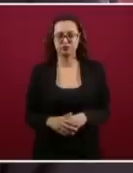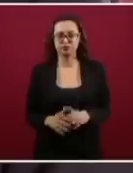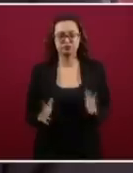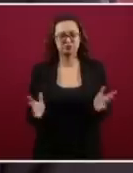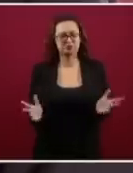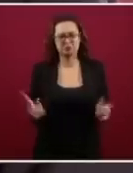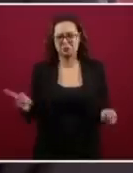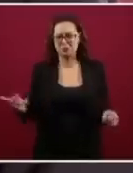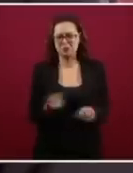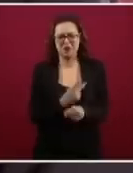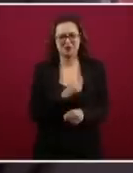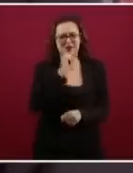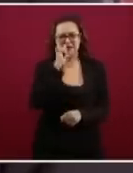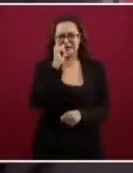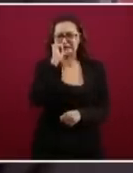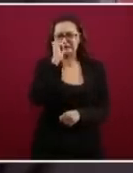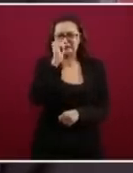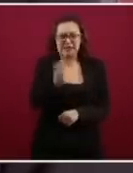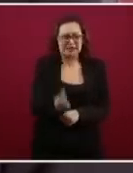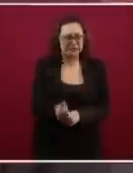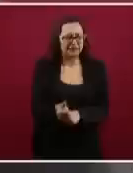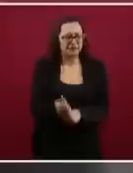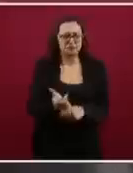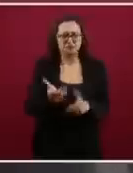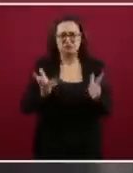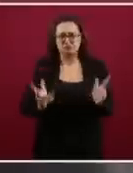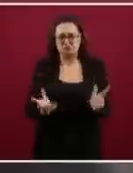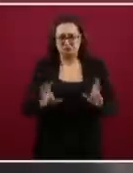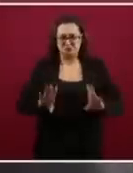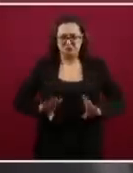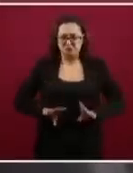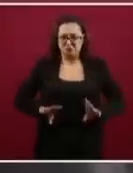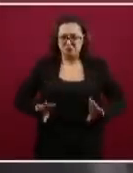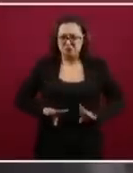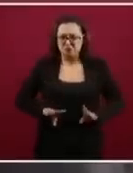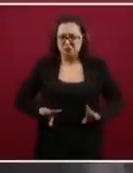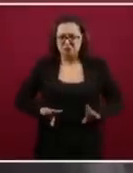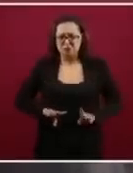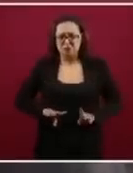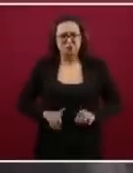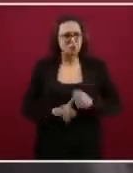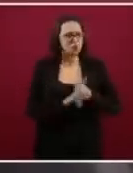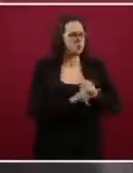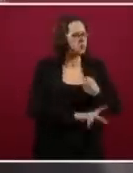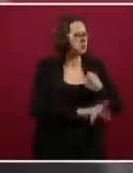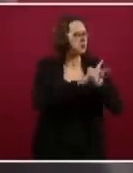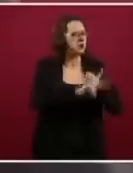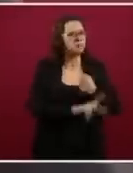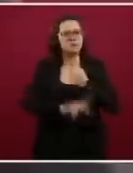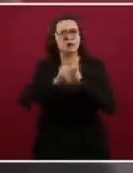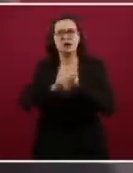nada el que actuemos así entre las naciones